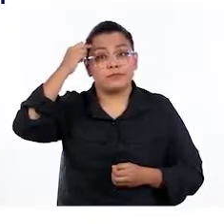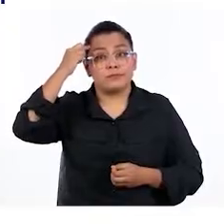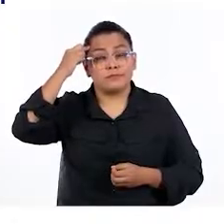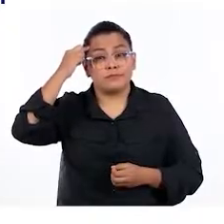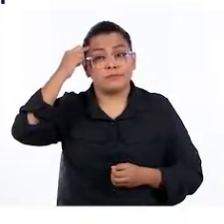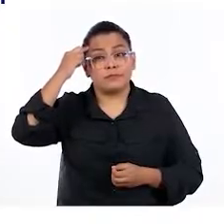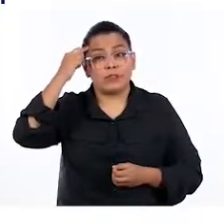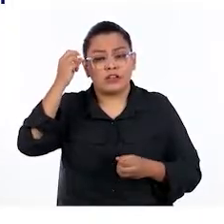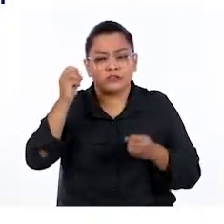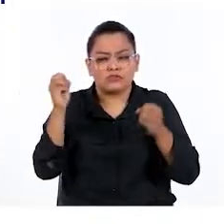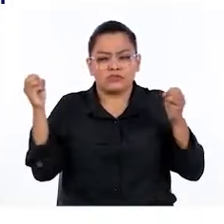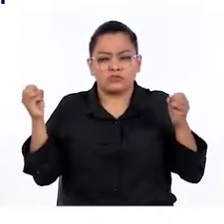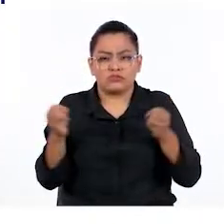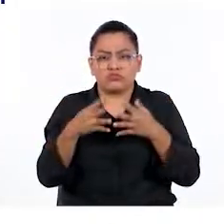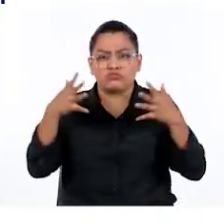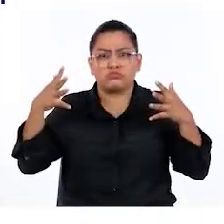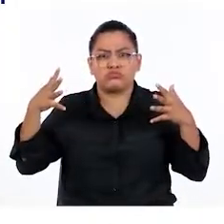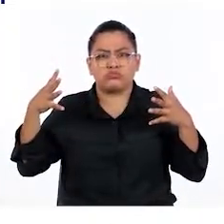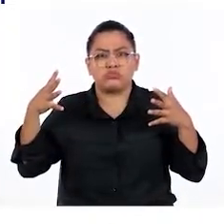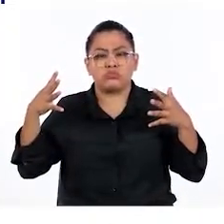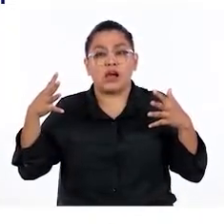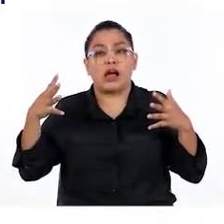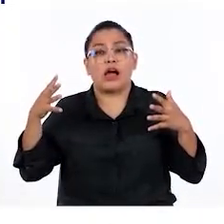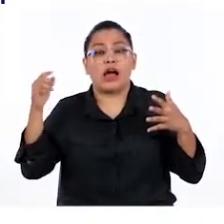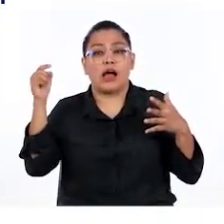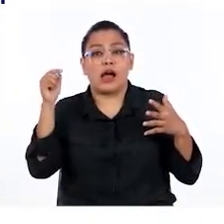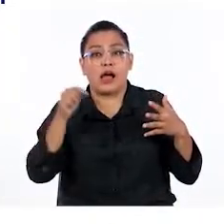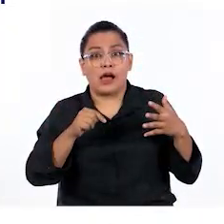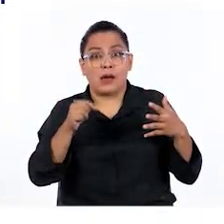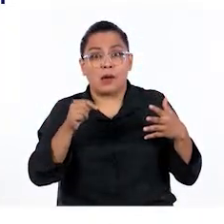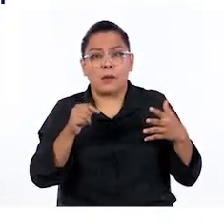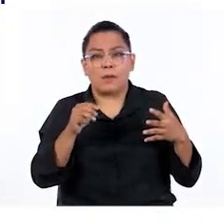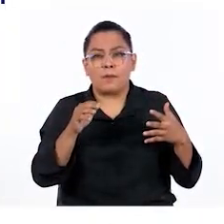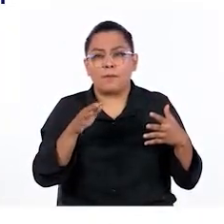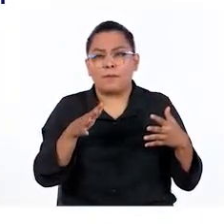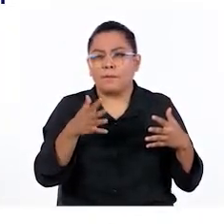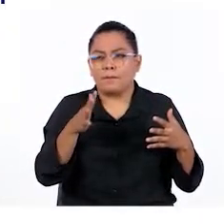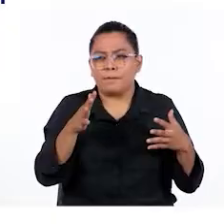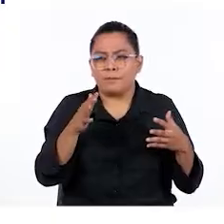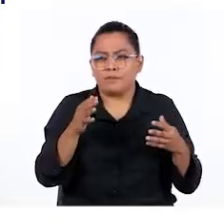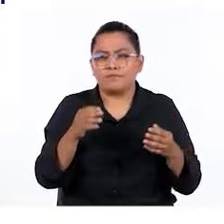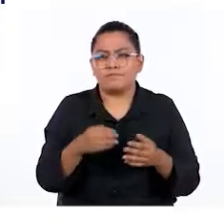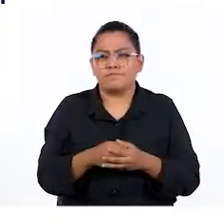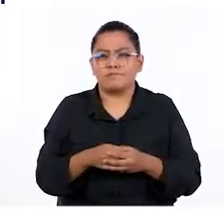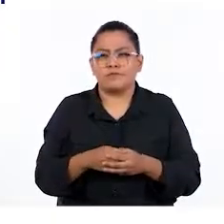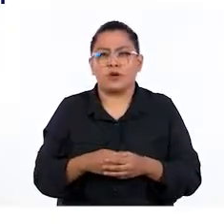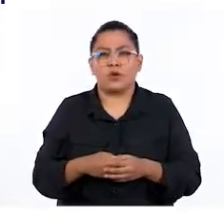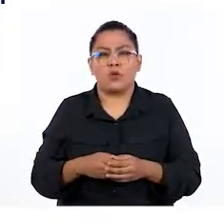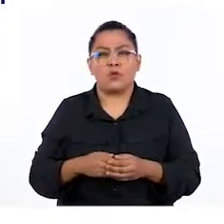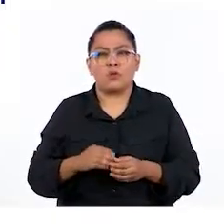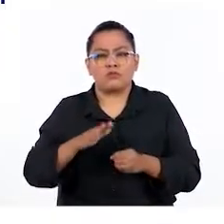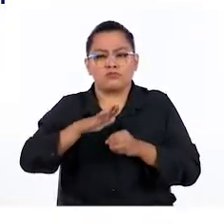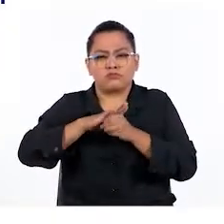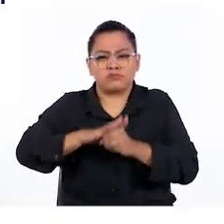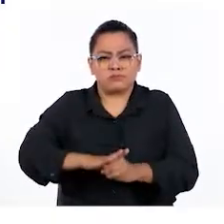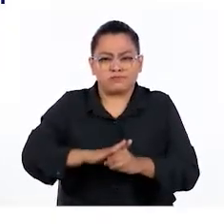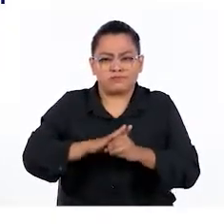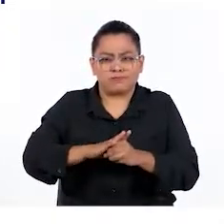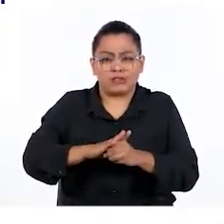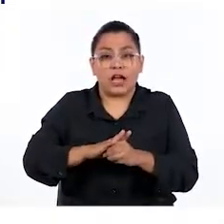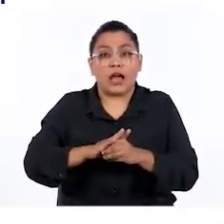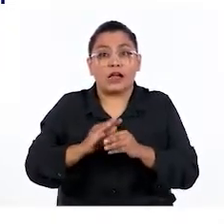Entonces, esa explosión, tal como una explosión impulsa el movimiento de un motor a